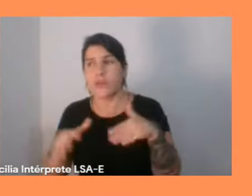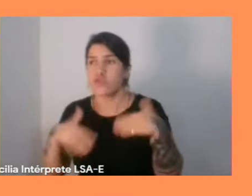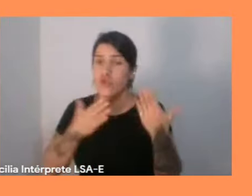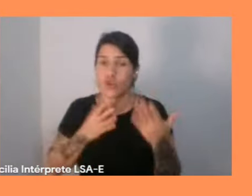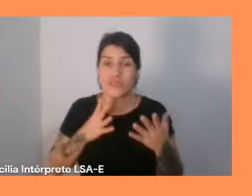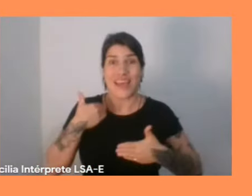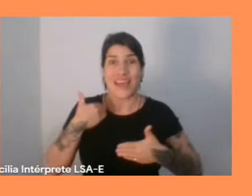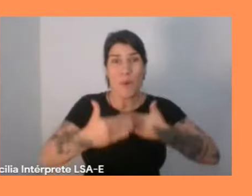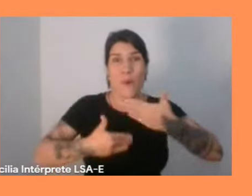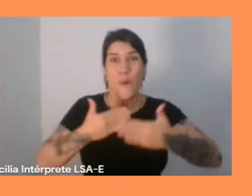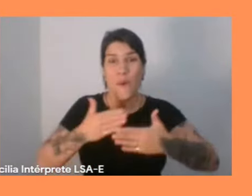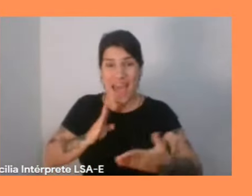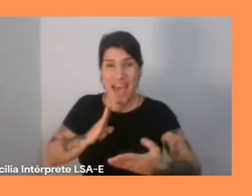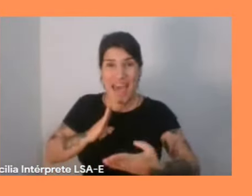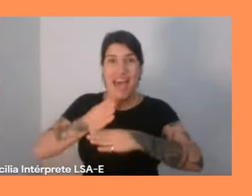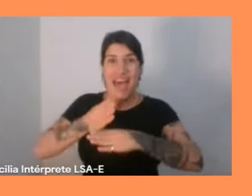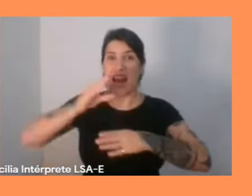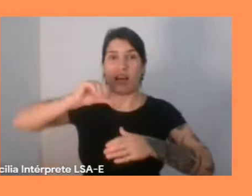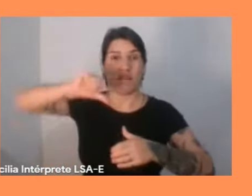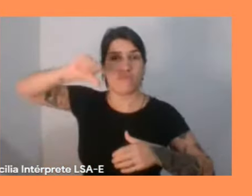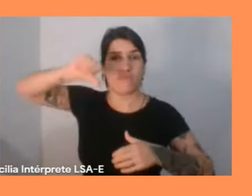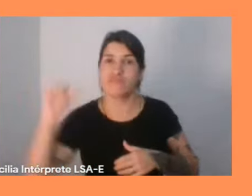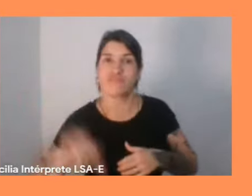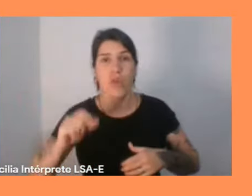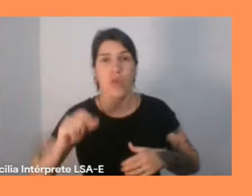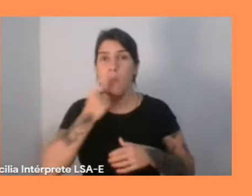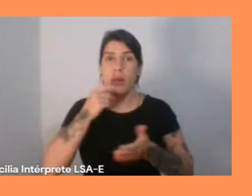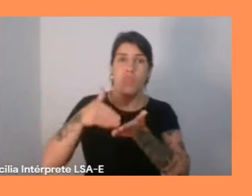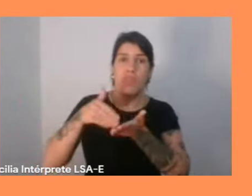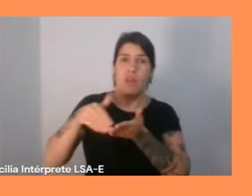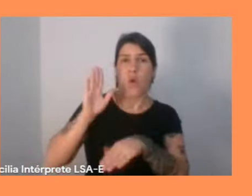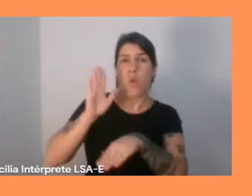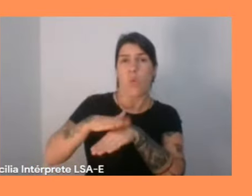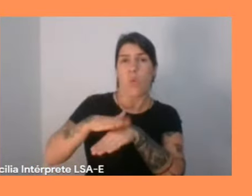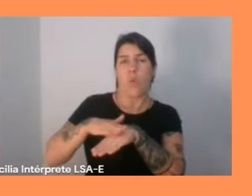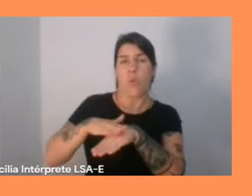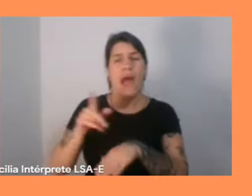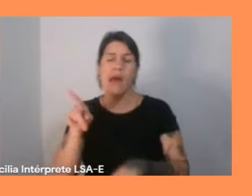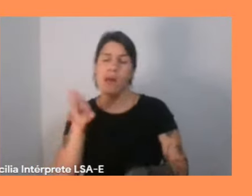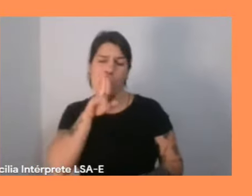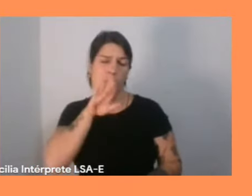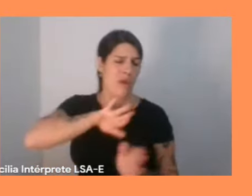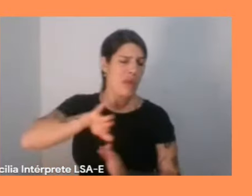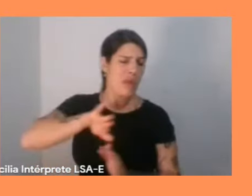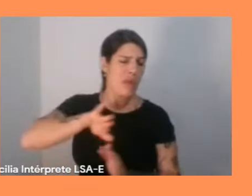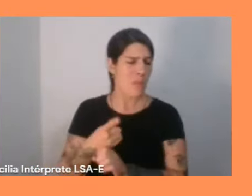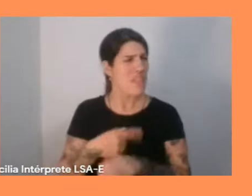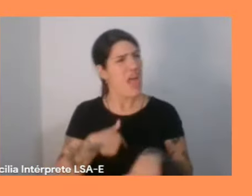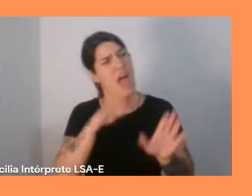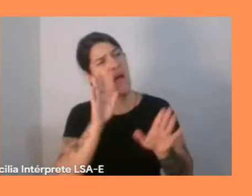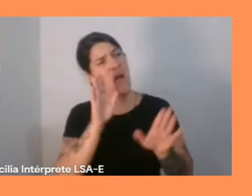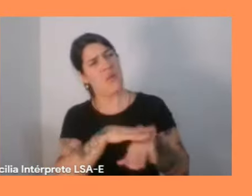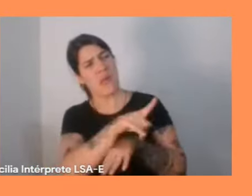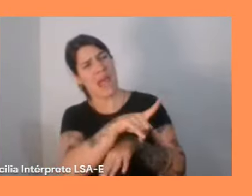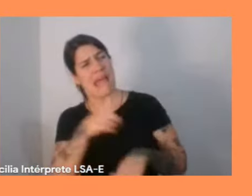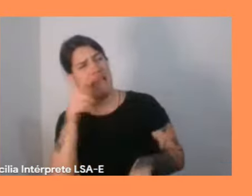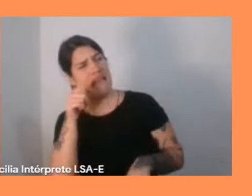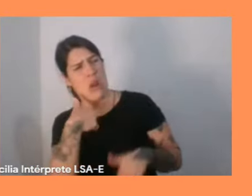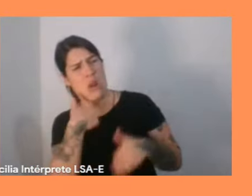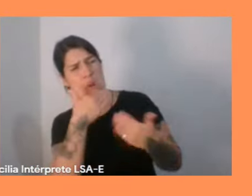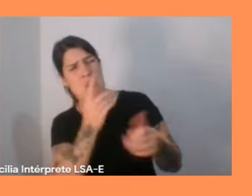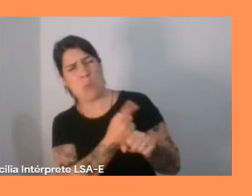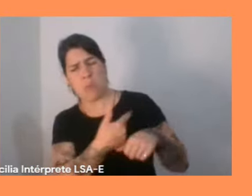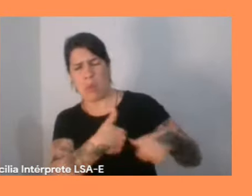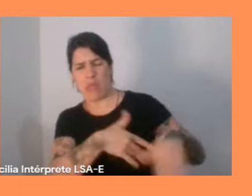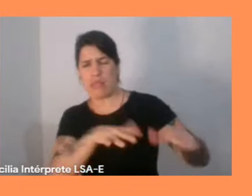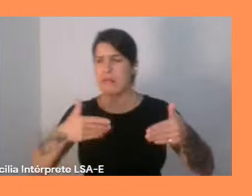estereotipos. El ocio y el tiempo libre están limitados también por la división sexual del